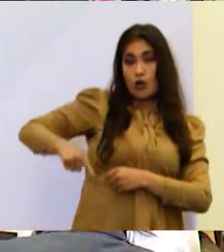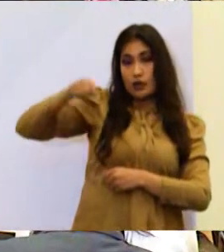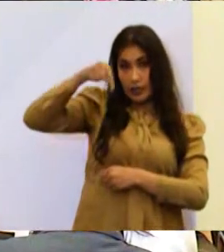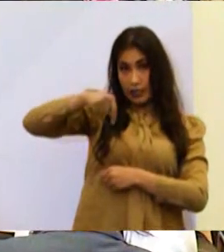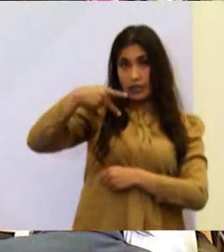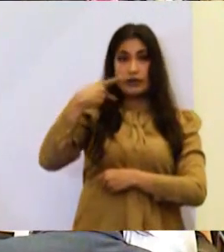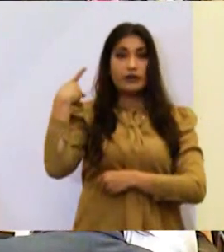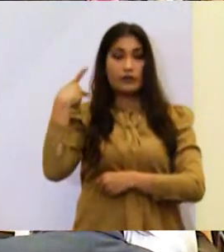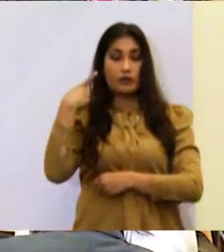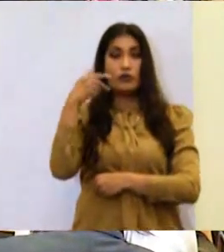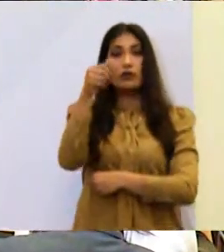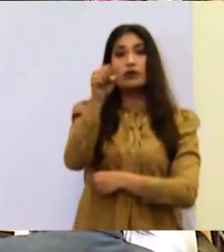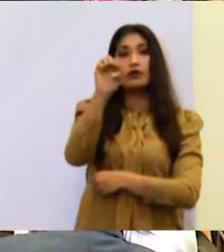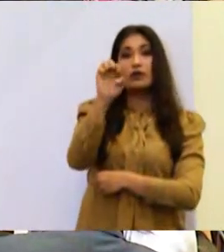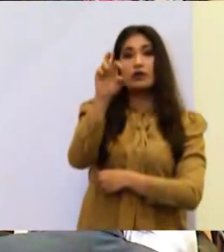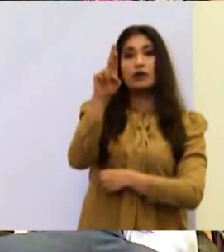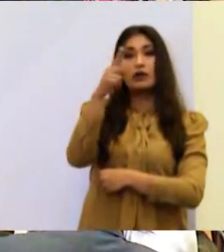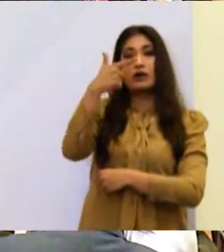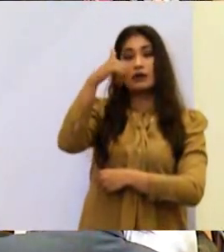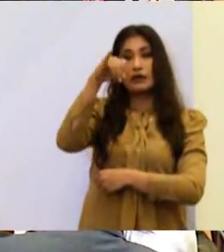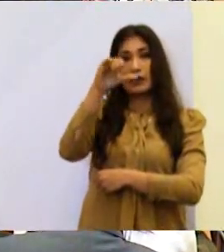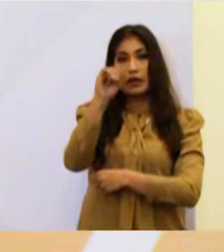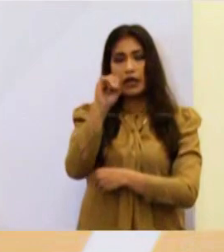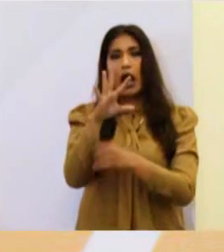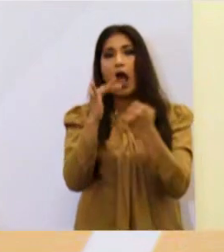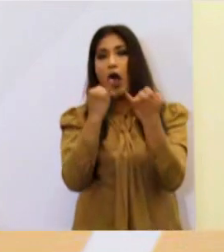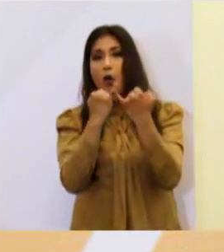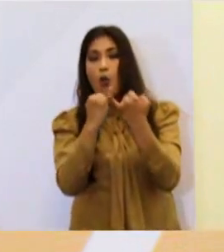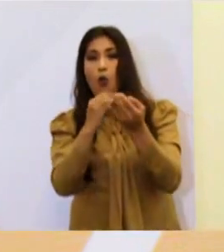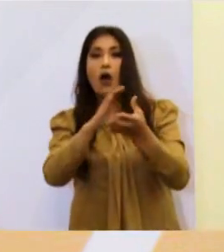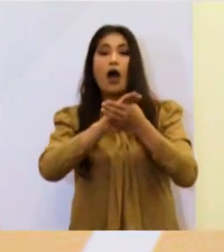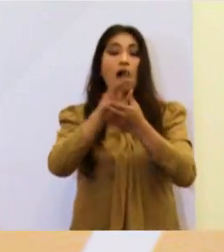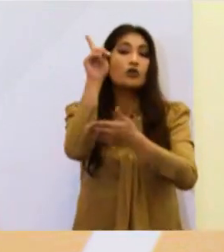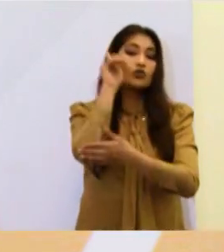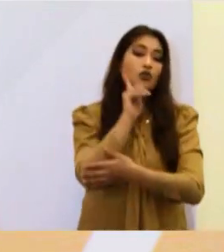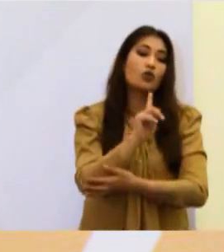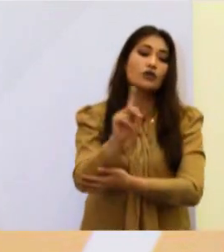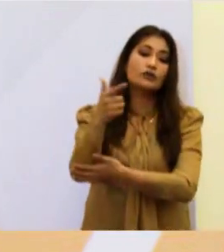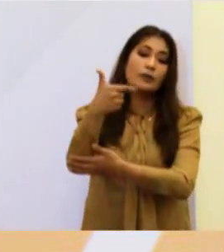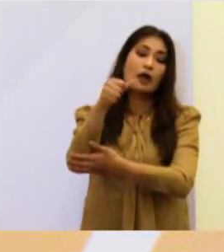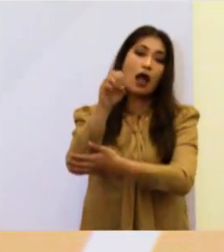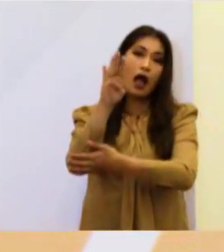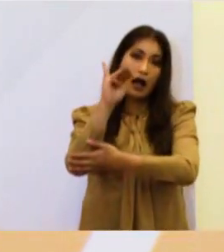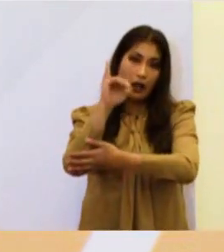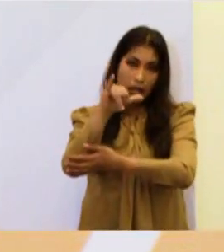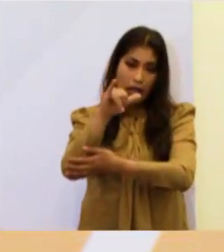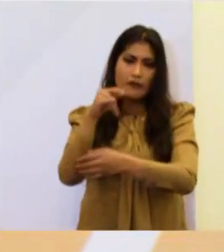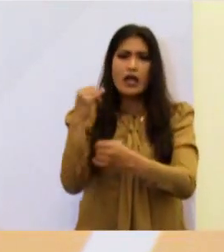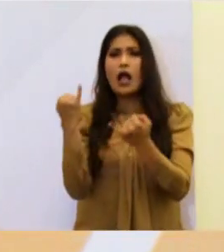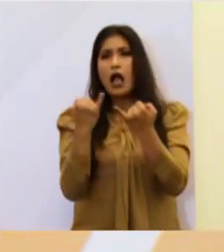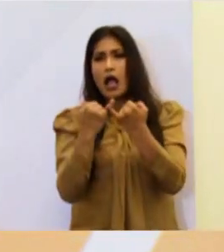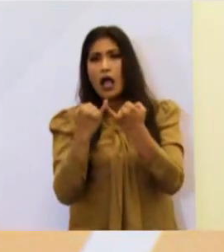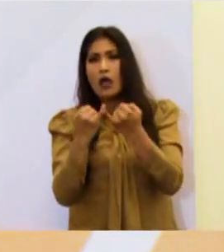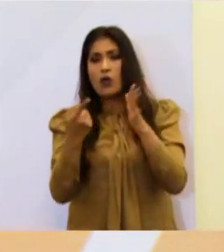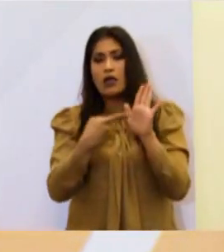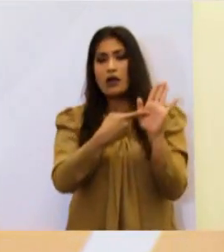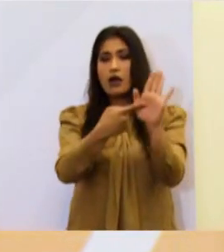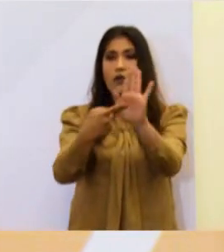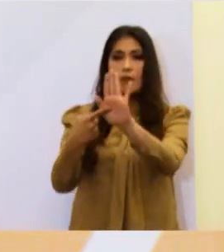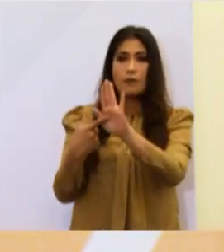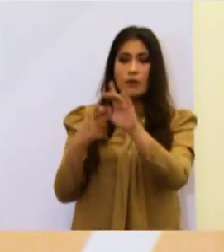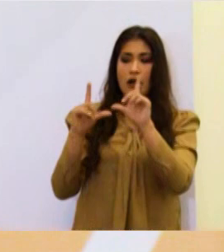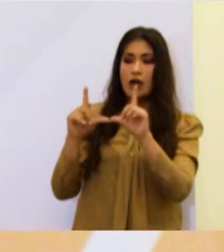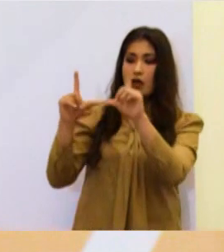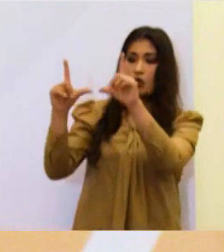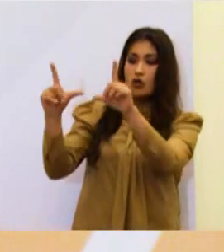y felicitamos a Gabriela Bonilla por su nombramiento como presidenta honorífica del patronato del Sistema Estatal DIF